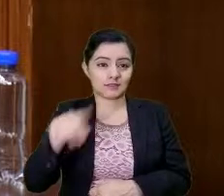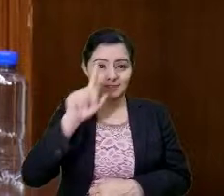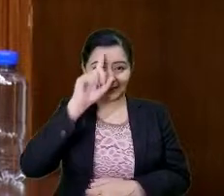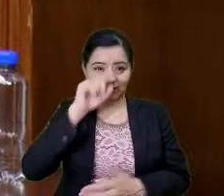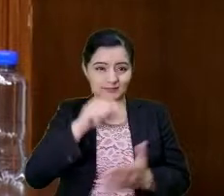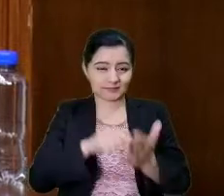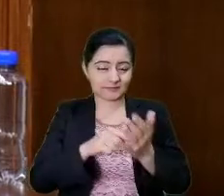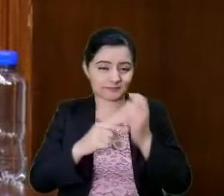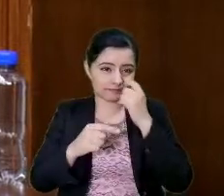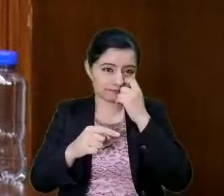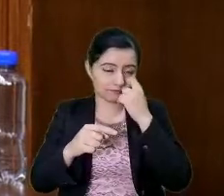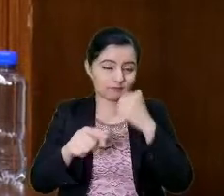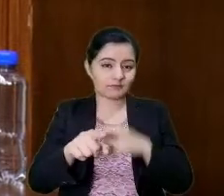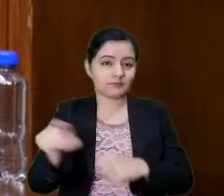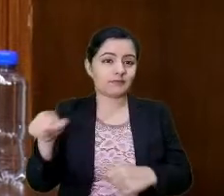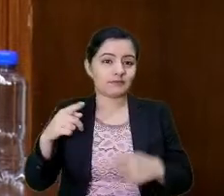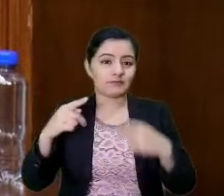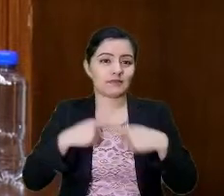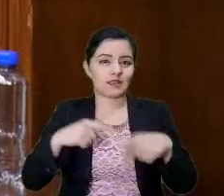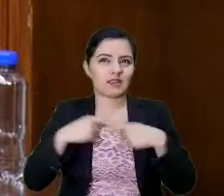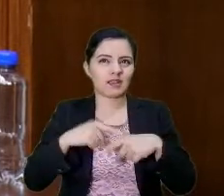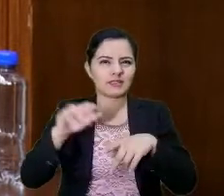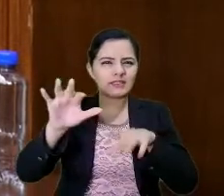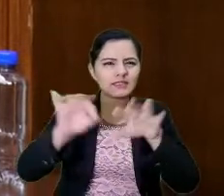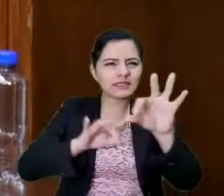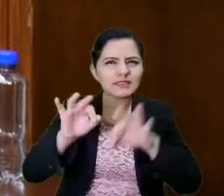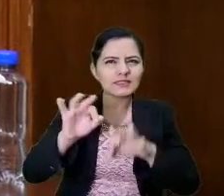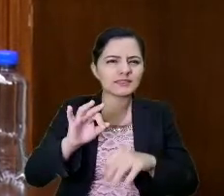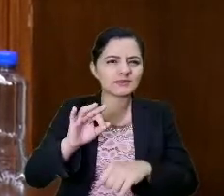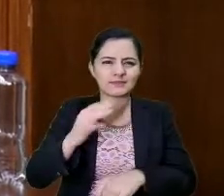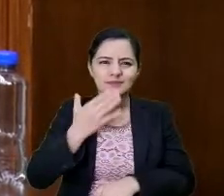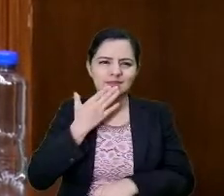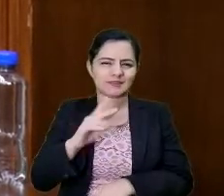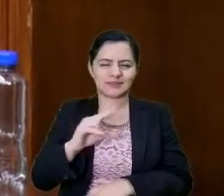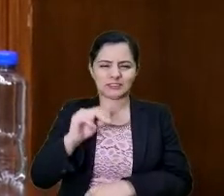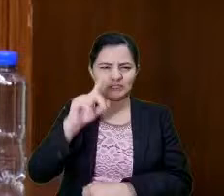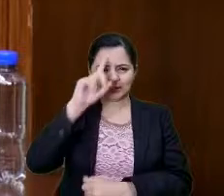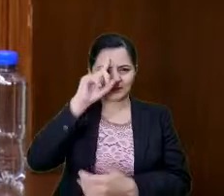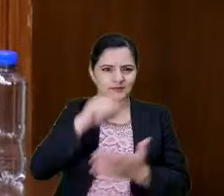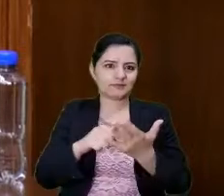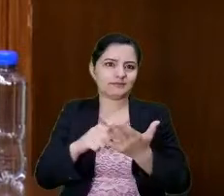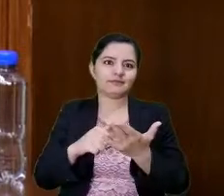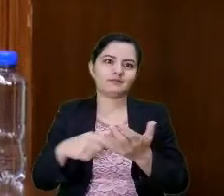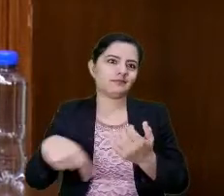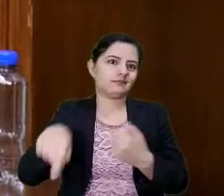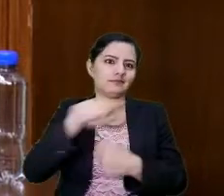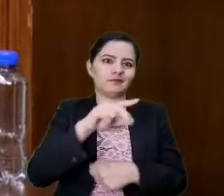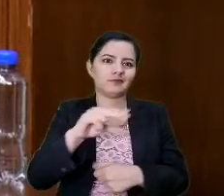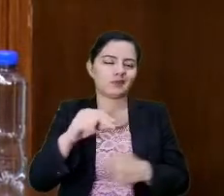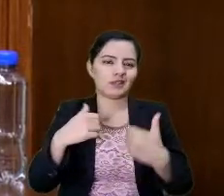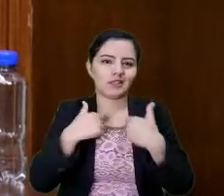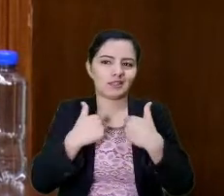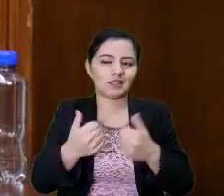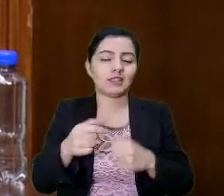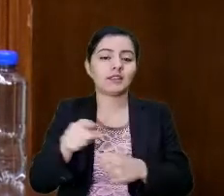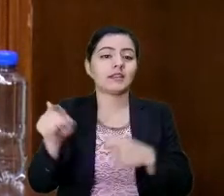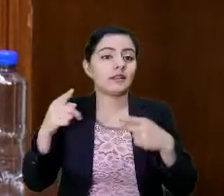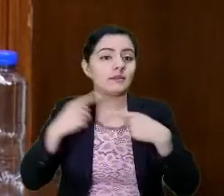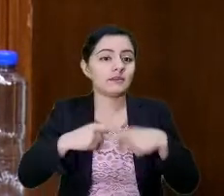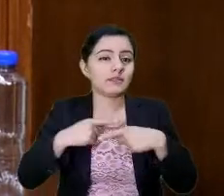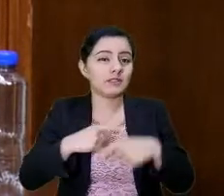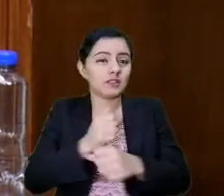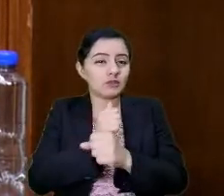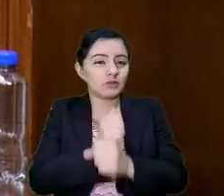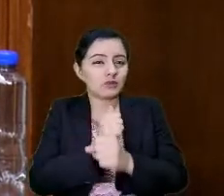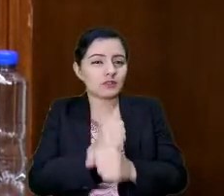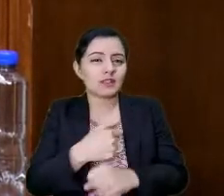a los impartidores de justicia, aún no comprende las problemáticas que enfrentan quienes son víctimas de un delito,